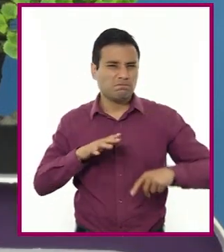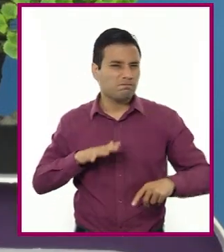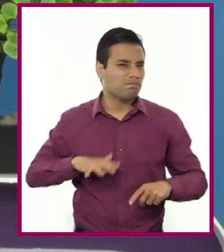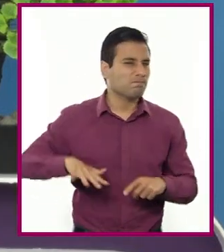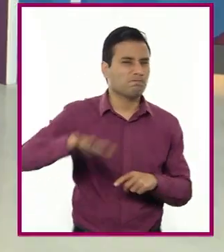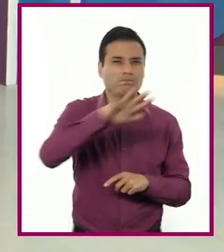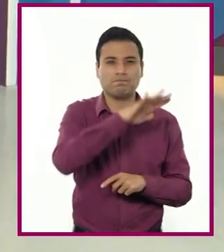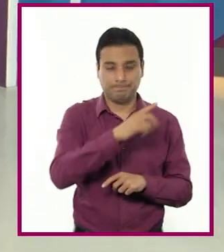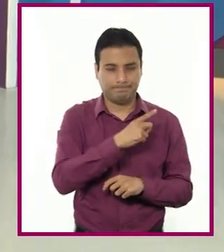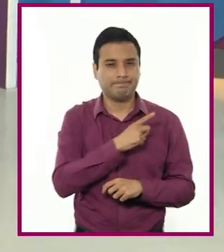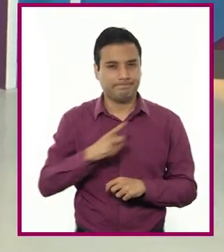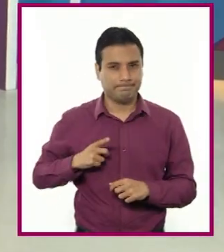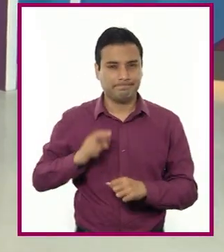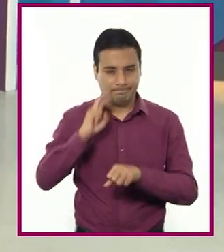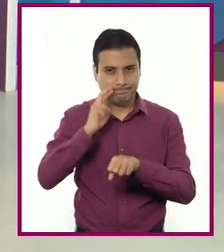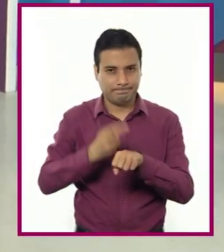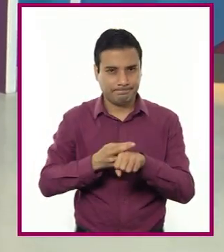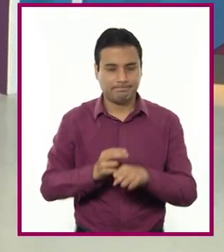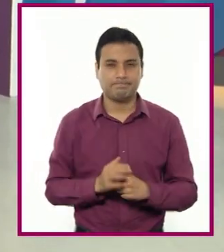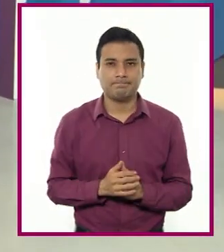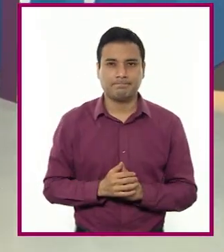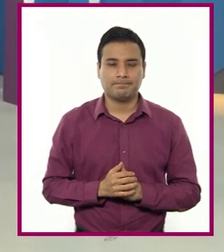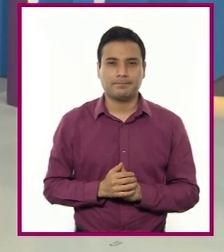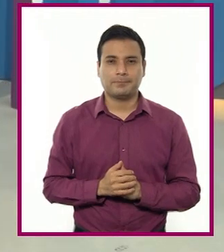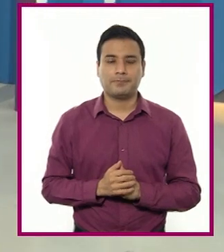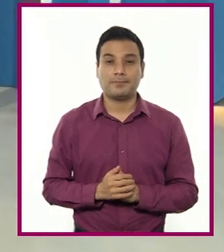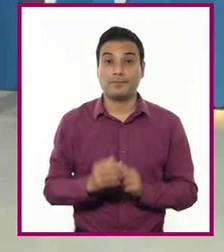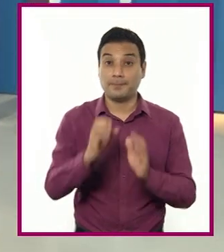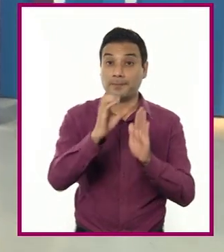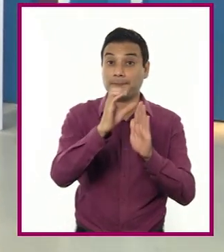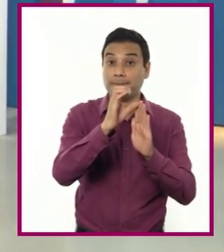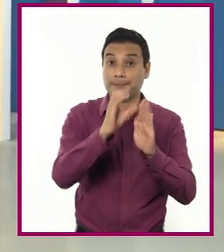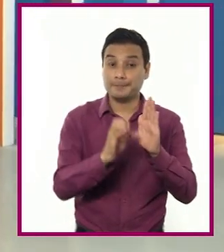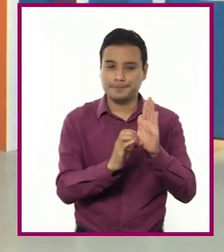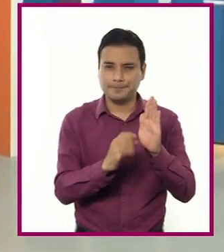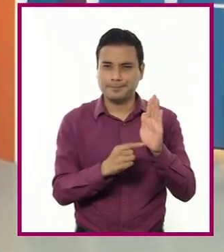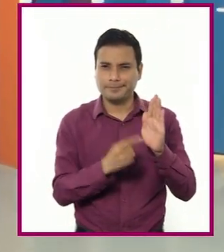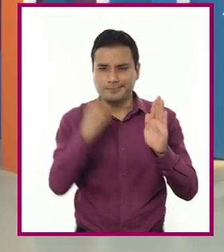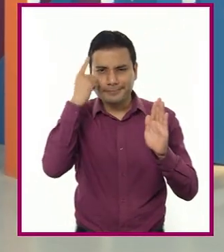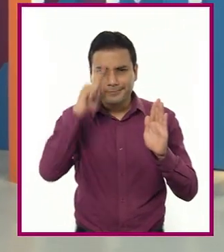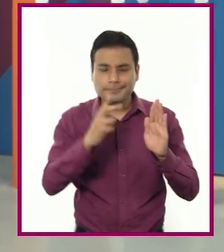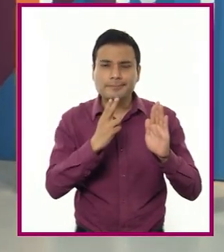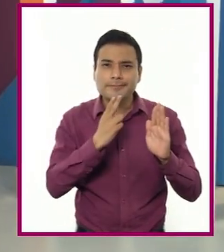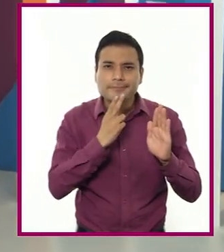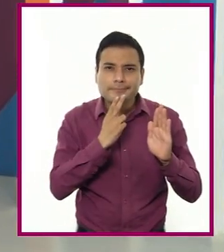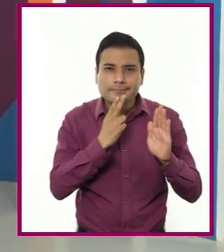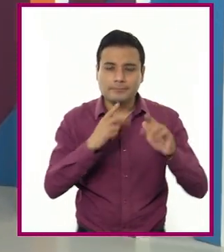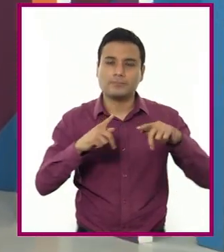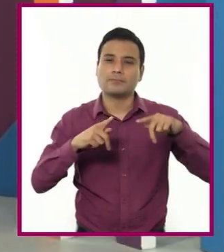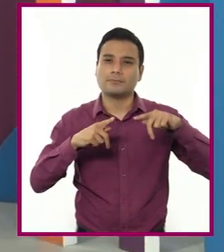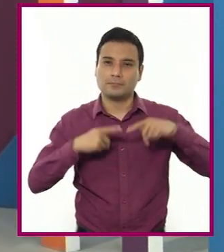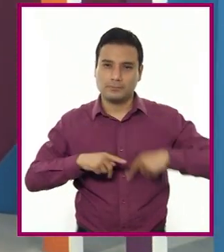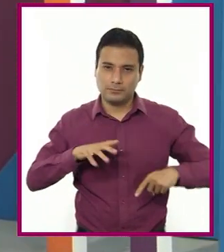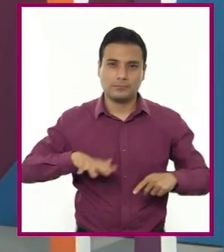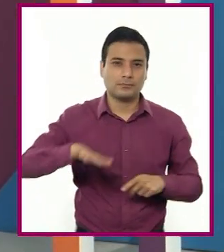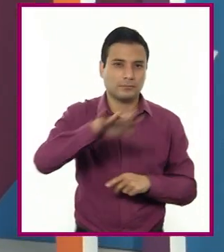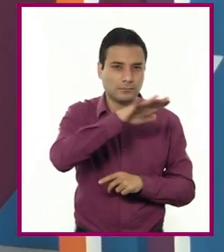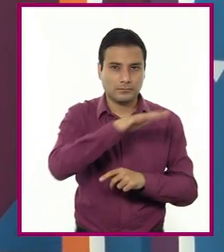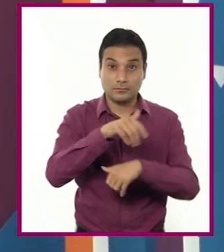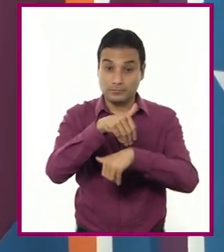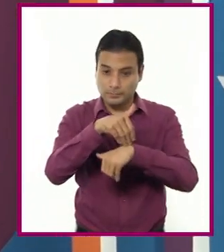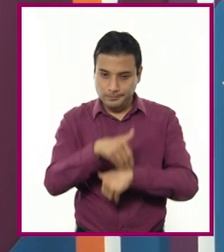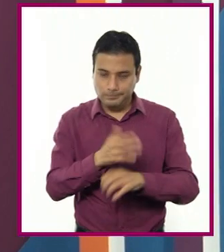general. La Constitución tiene la función de regular la convivencia entre los miembros de la